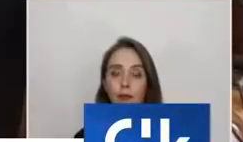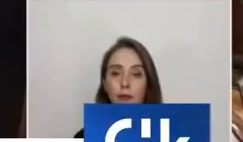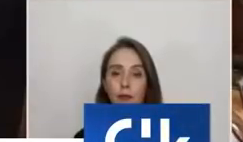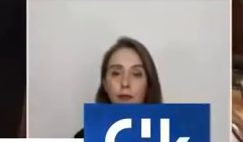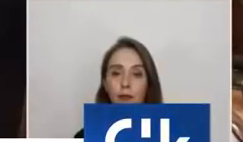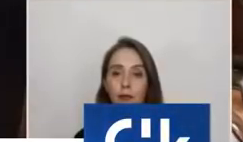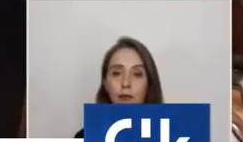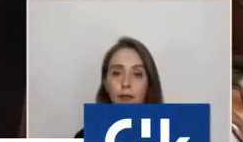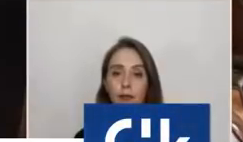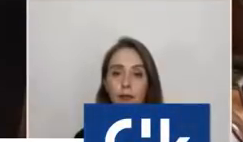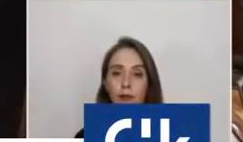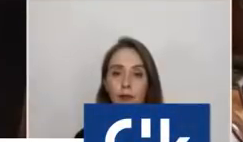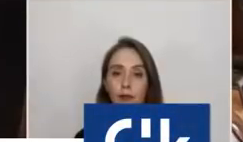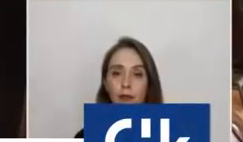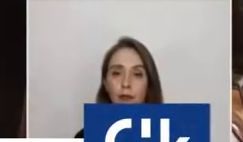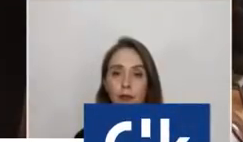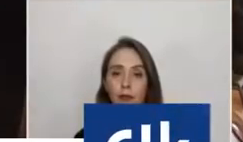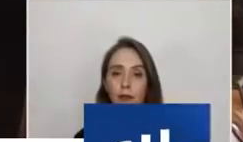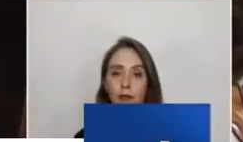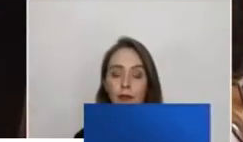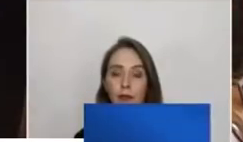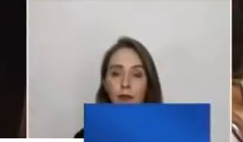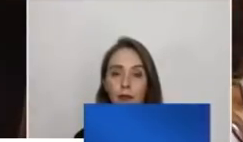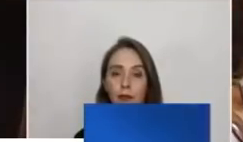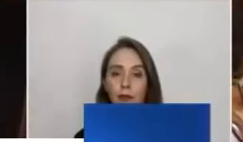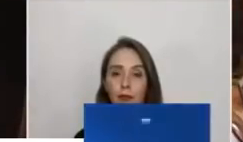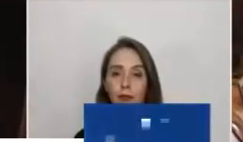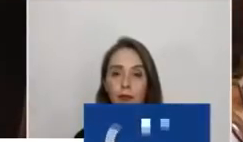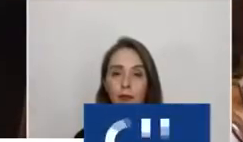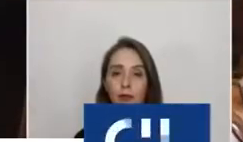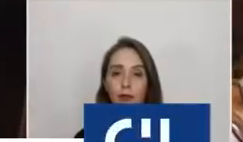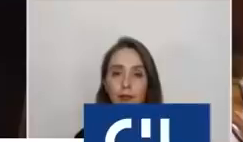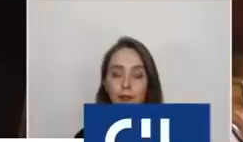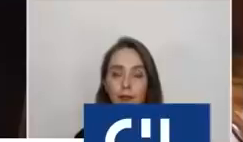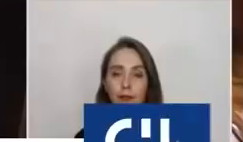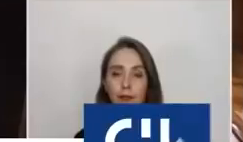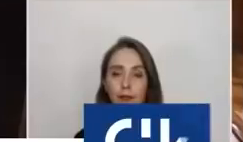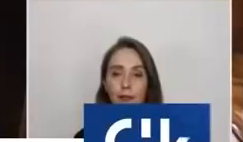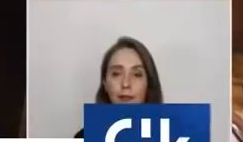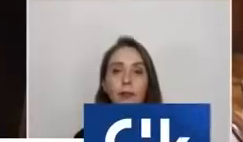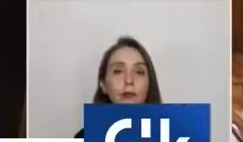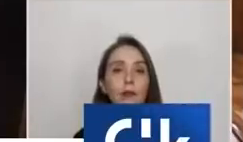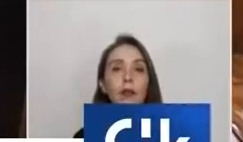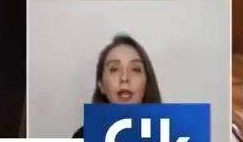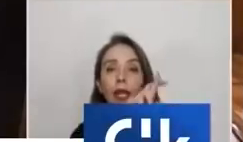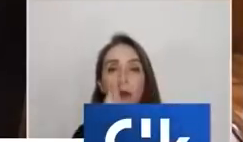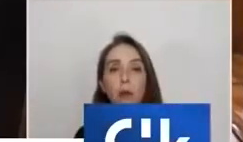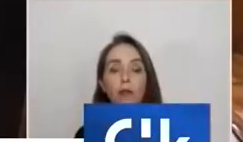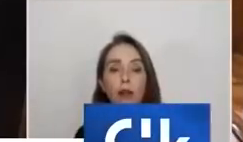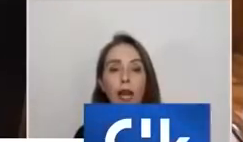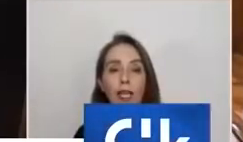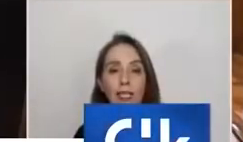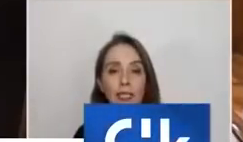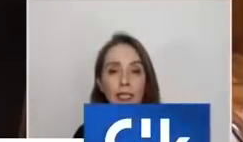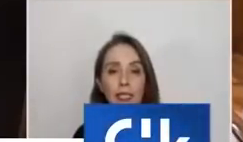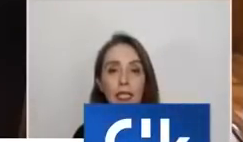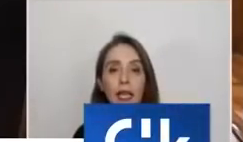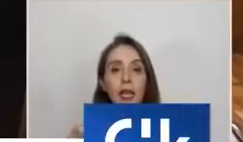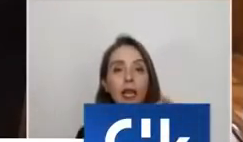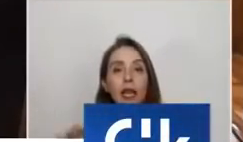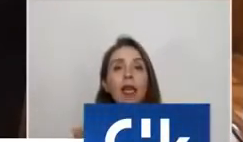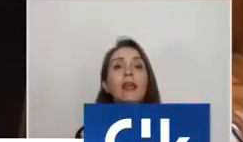del Tricel, en calle Compañía con Teatinos. Él aún no sale, eso sí, está reunido adentro. Hay una ceremonia pequeña, una especie